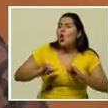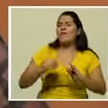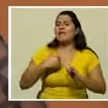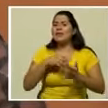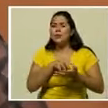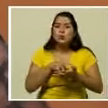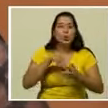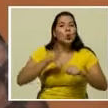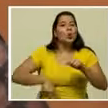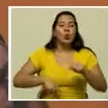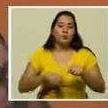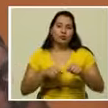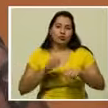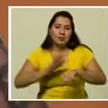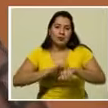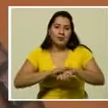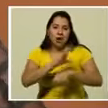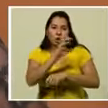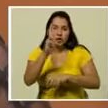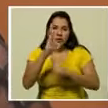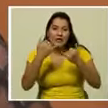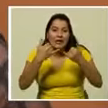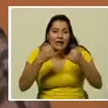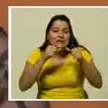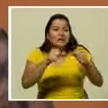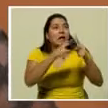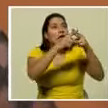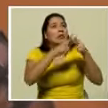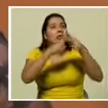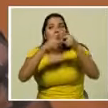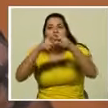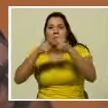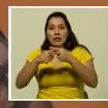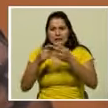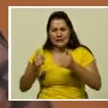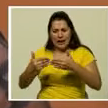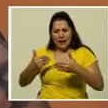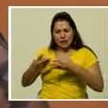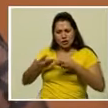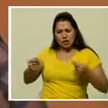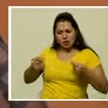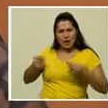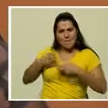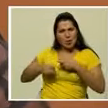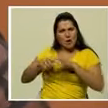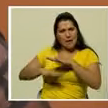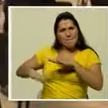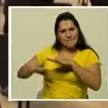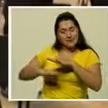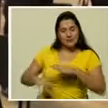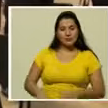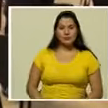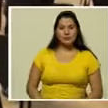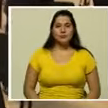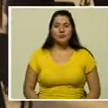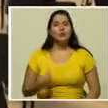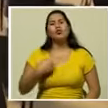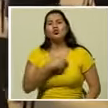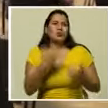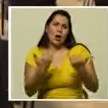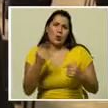sin solucionar las necesidades básicas que necesitan solución urgente en beneficio de las y los costarricenses. Estamos para estar